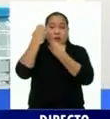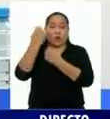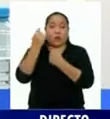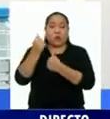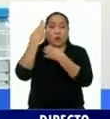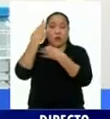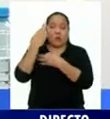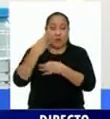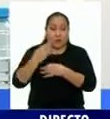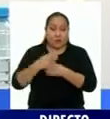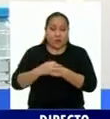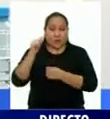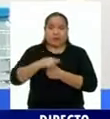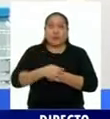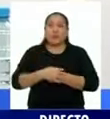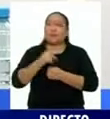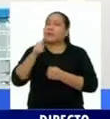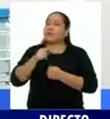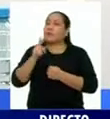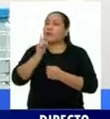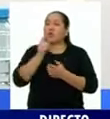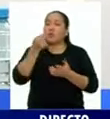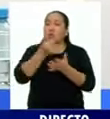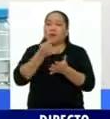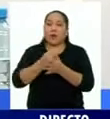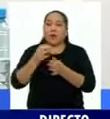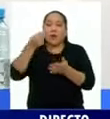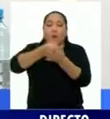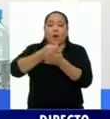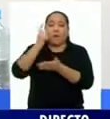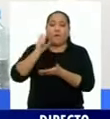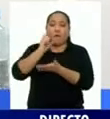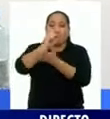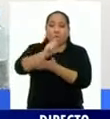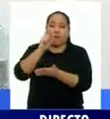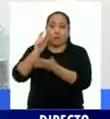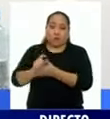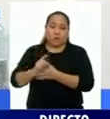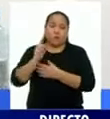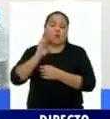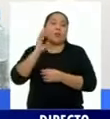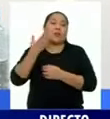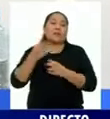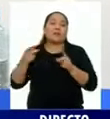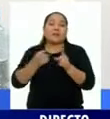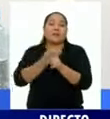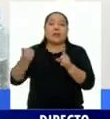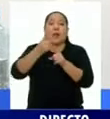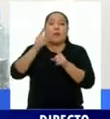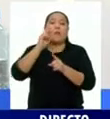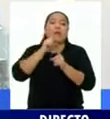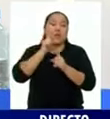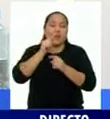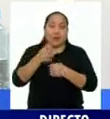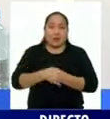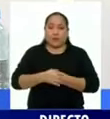fondos, porque es como sacarle la vuelta a la ley de presupuesto. Entonces, lo mejor es que todos los